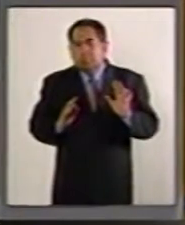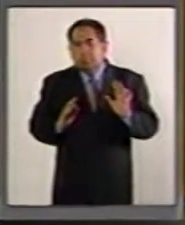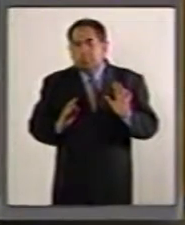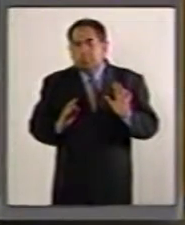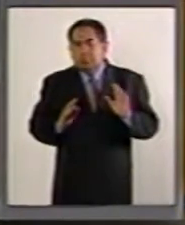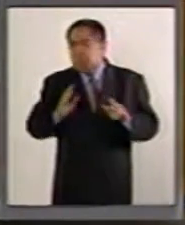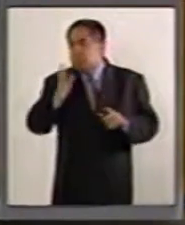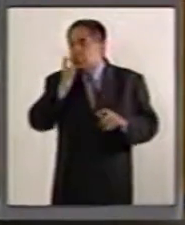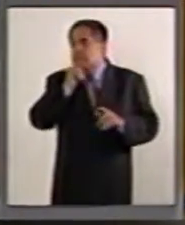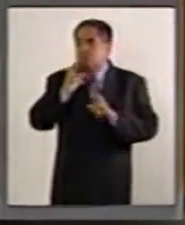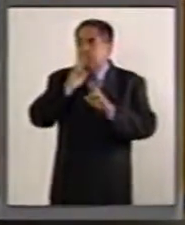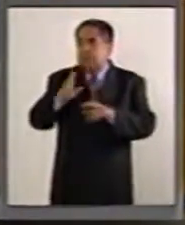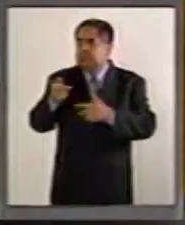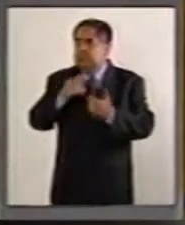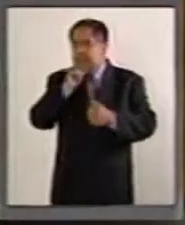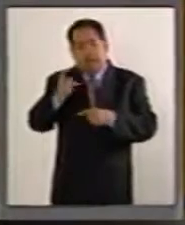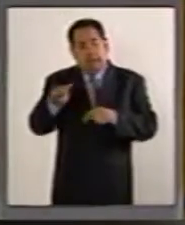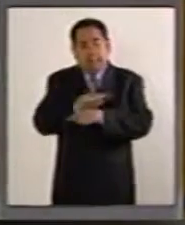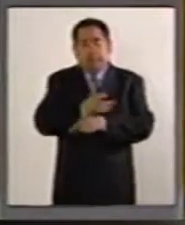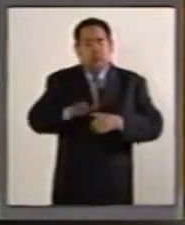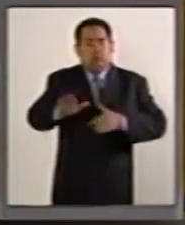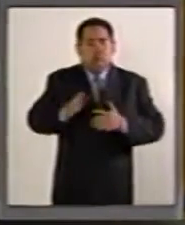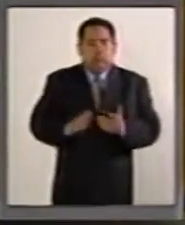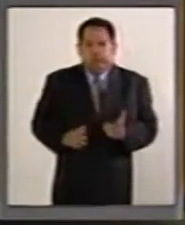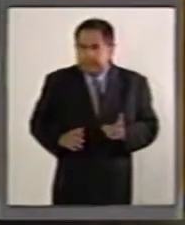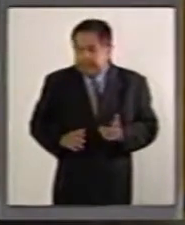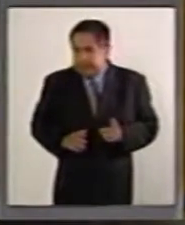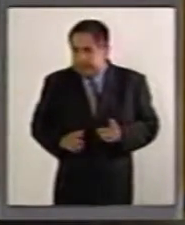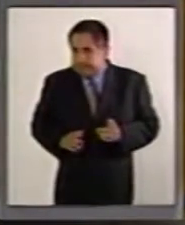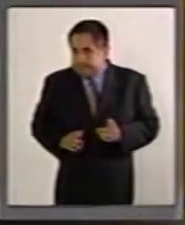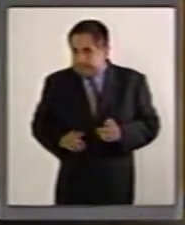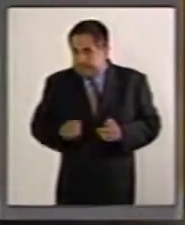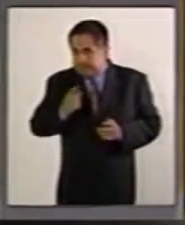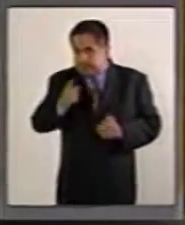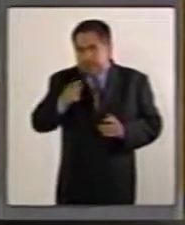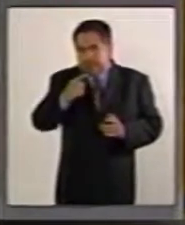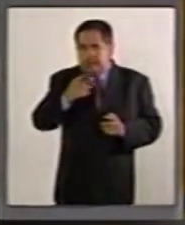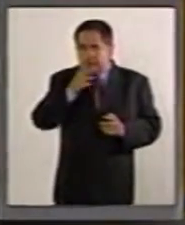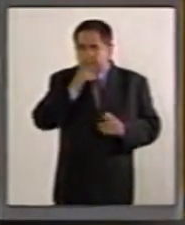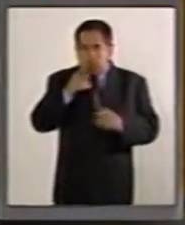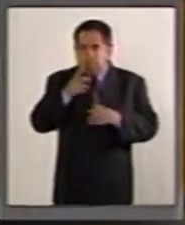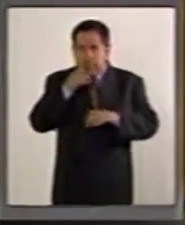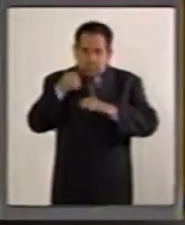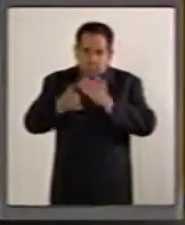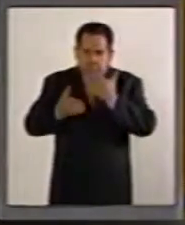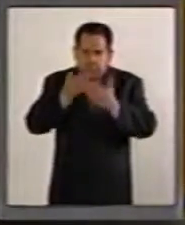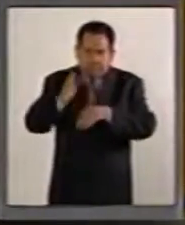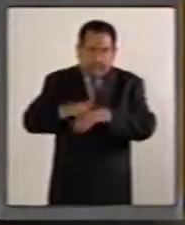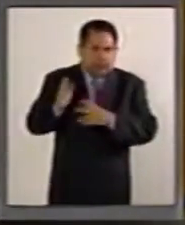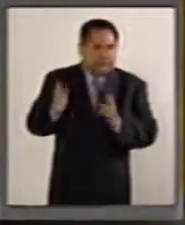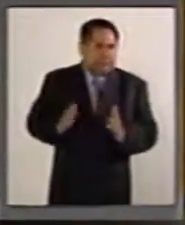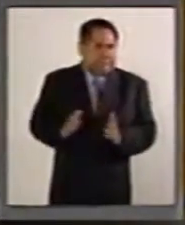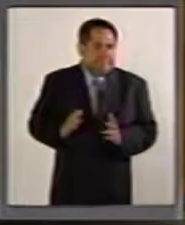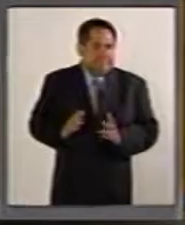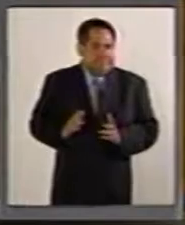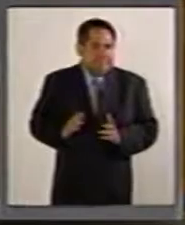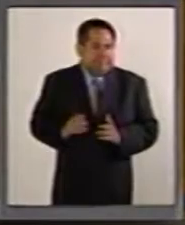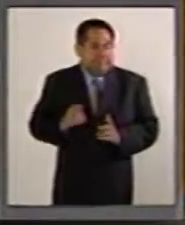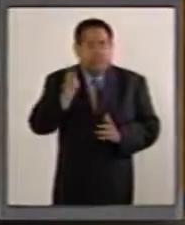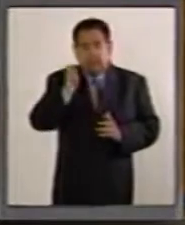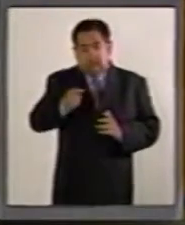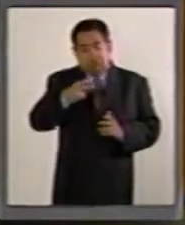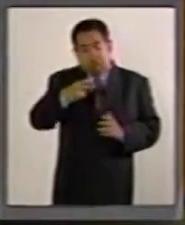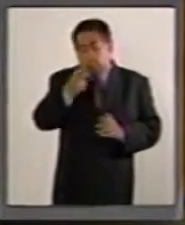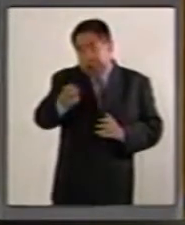sin materia, que es un asunto que ya no puede estudiarse de fondo y que por